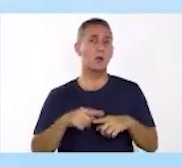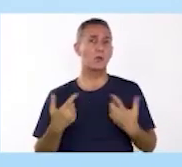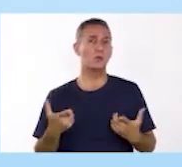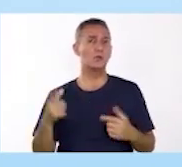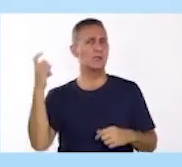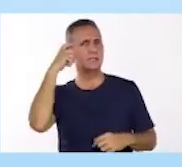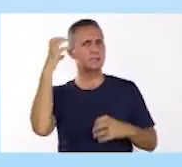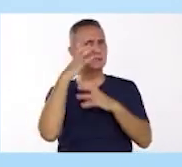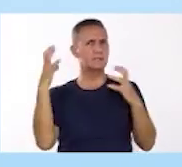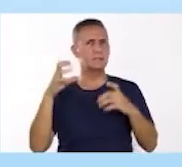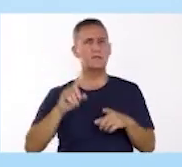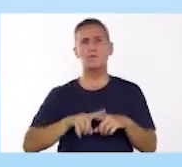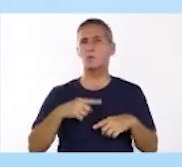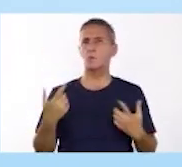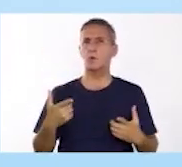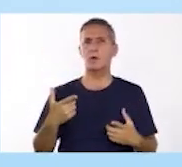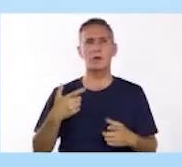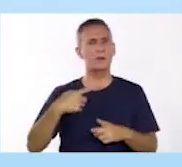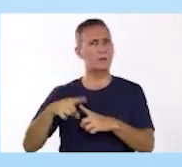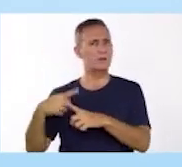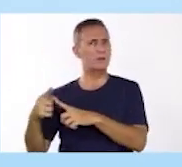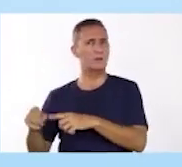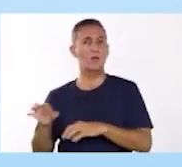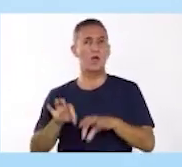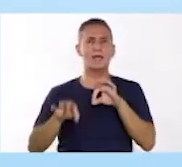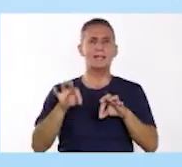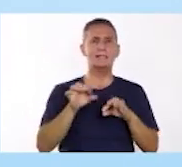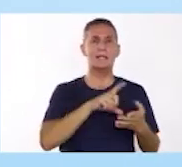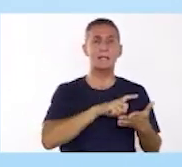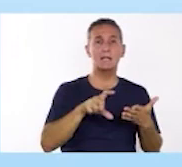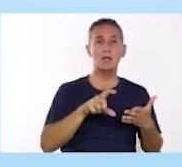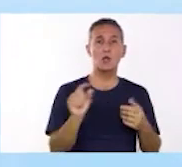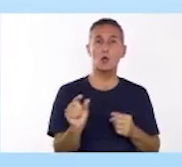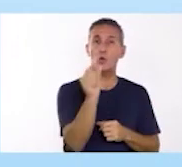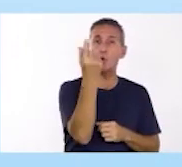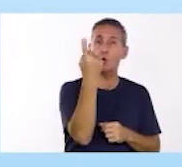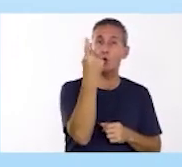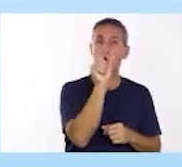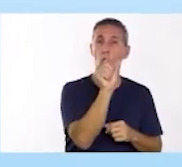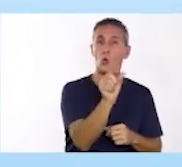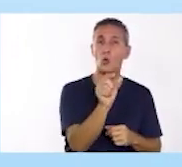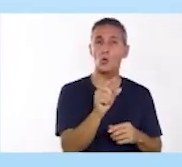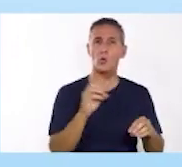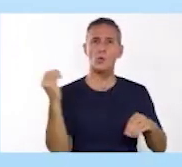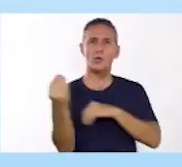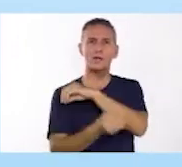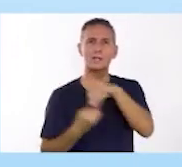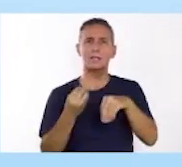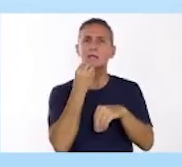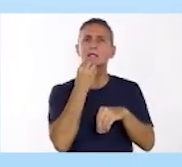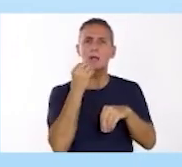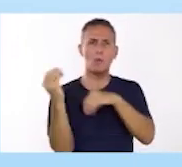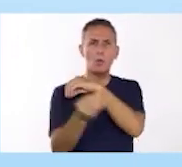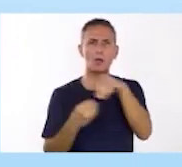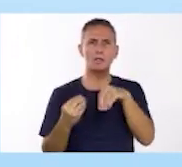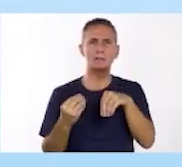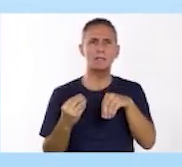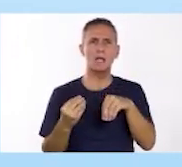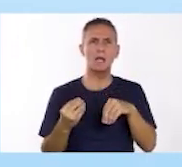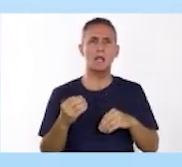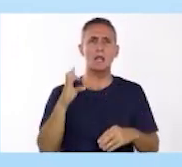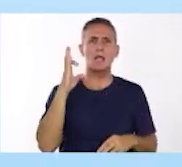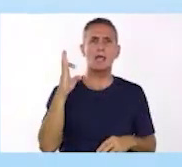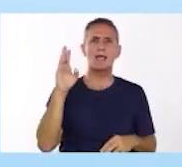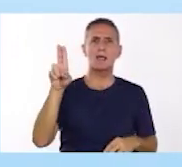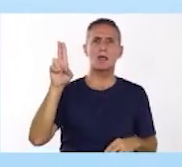qué? Y si es científico, ¿por qué? Extrae del texto un vocablo que pueda ser sustituido